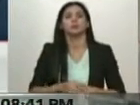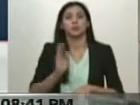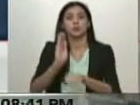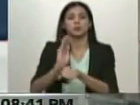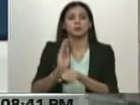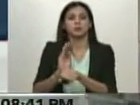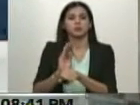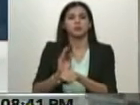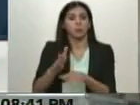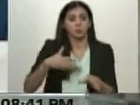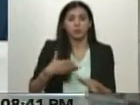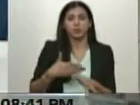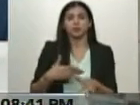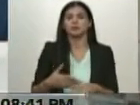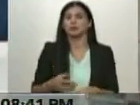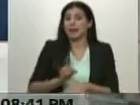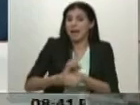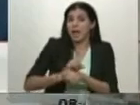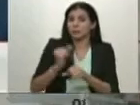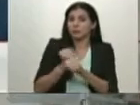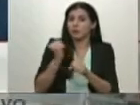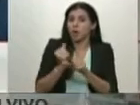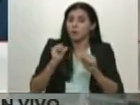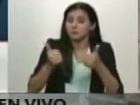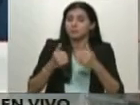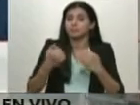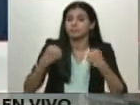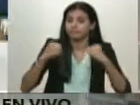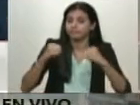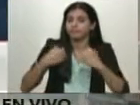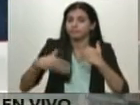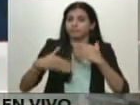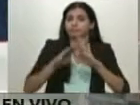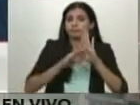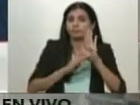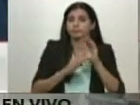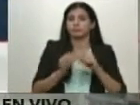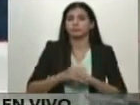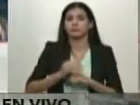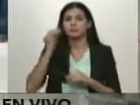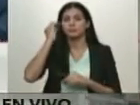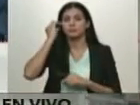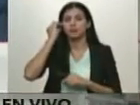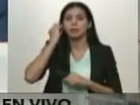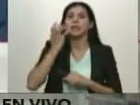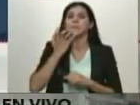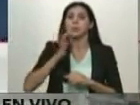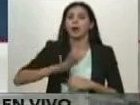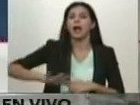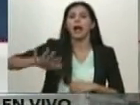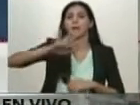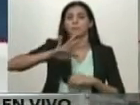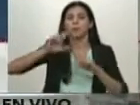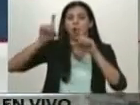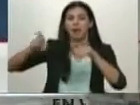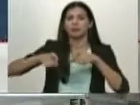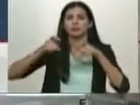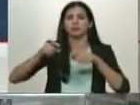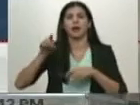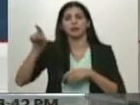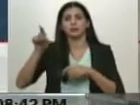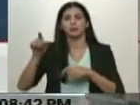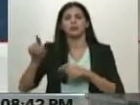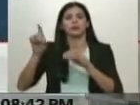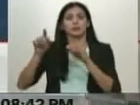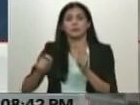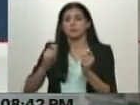y poder activar todas estas medidas en los motores productivos, la inversión en el campo agrícola, en las asambleas que se han hecho en el llano venezolano,